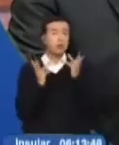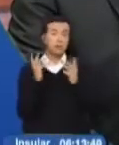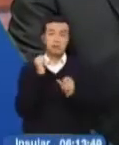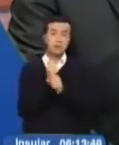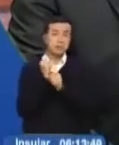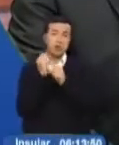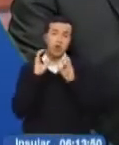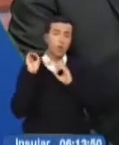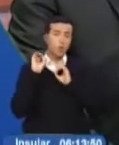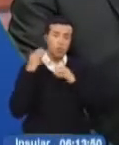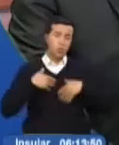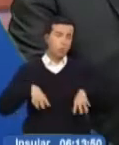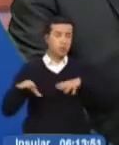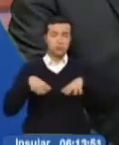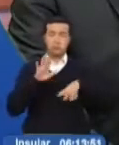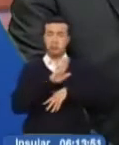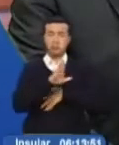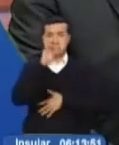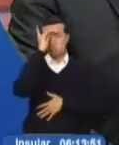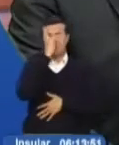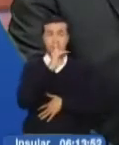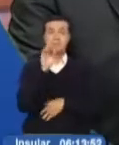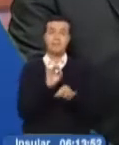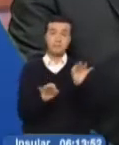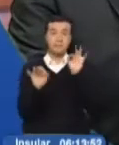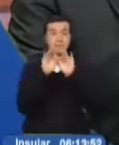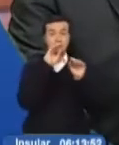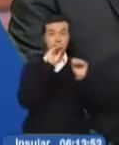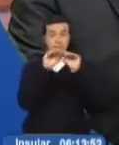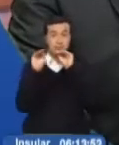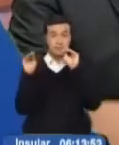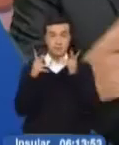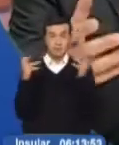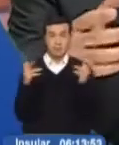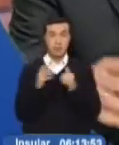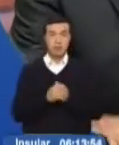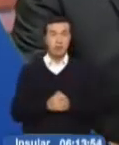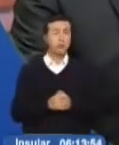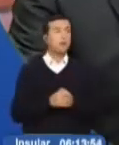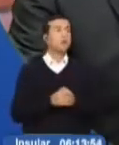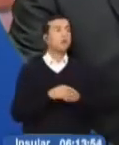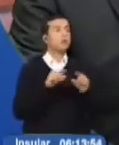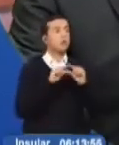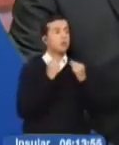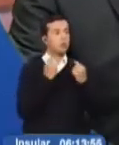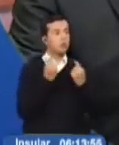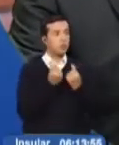dedicarse a cualquier otra actividad que desee entonces es importante ratificar que los vendedores